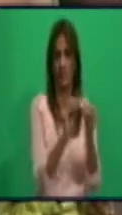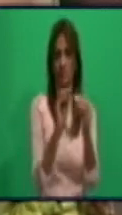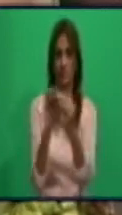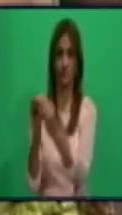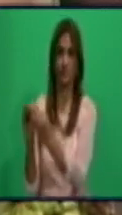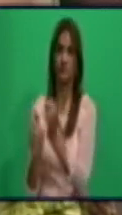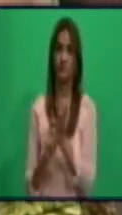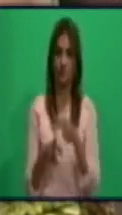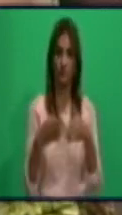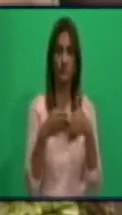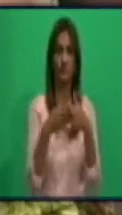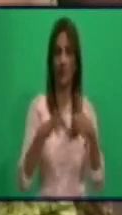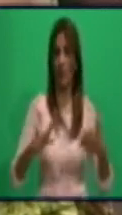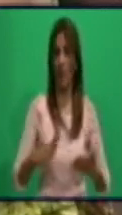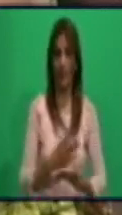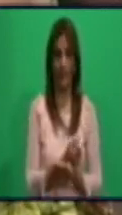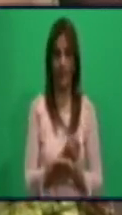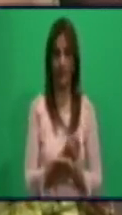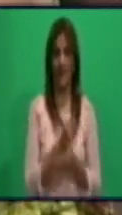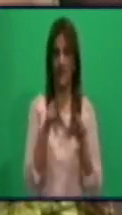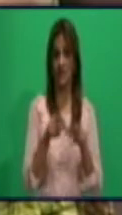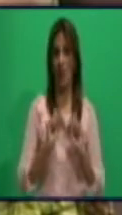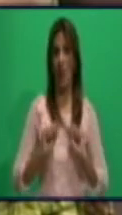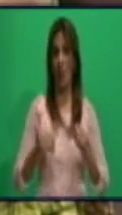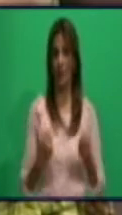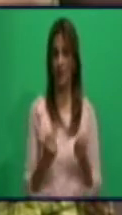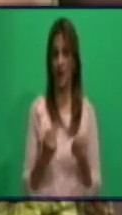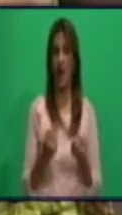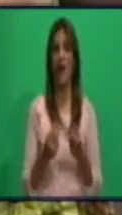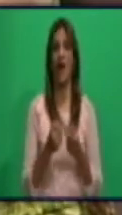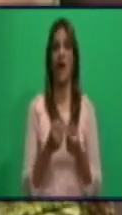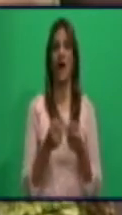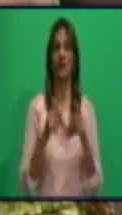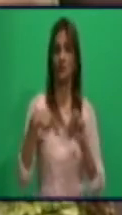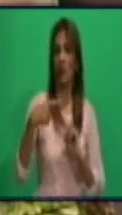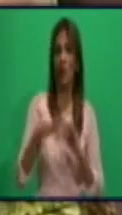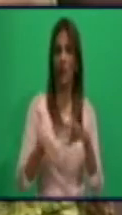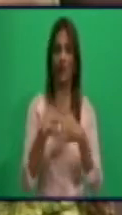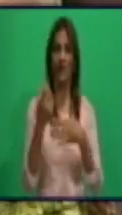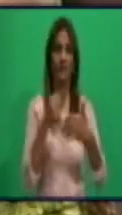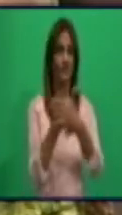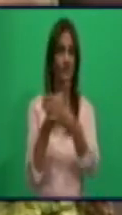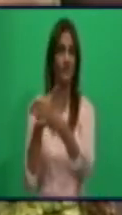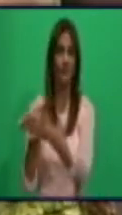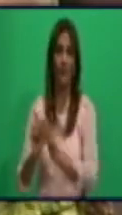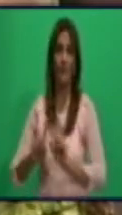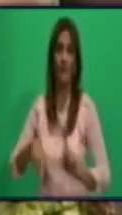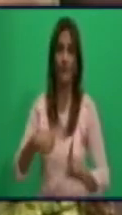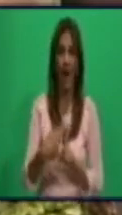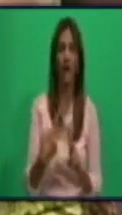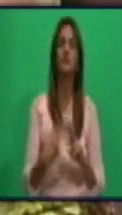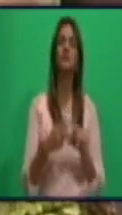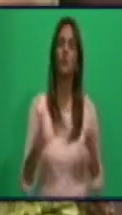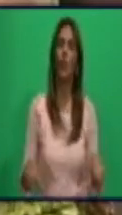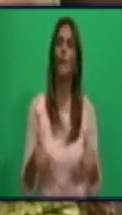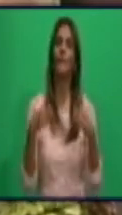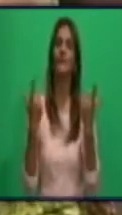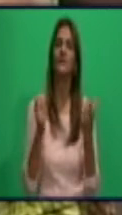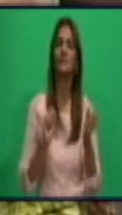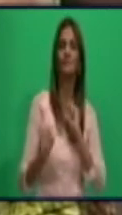en la provincia, lo cual nos obliga a ser cada vez más exigentes y a cumplir cada vez más con mayor rigor